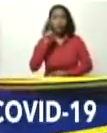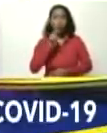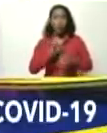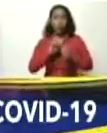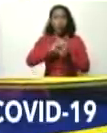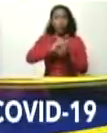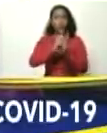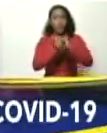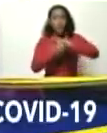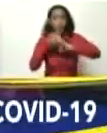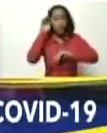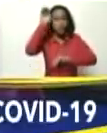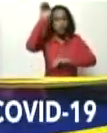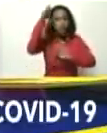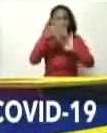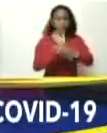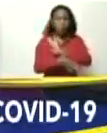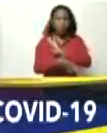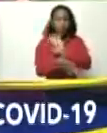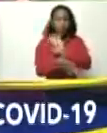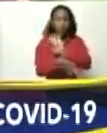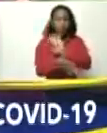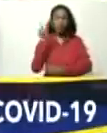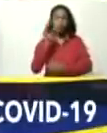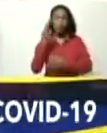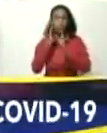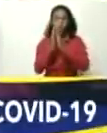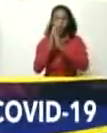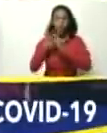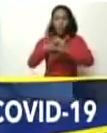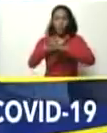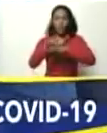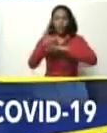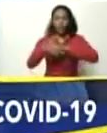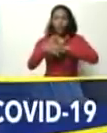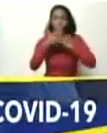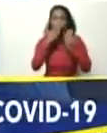evolución futura? ¿Y qué ministra?